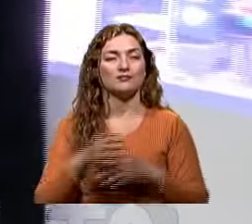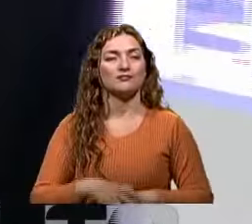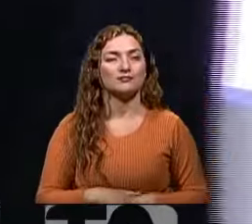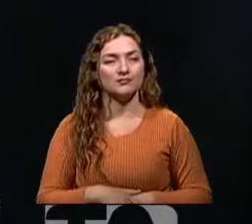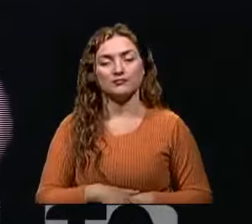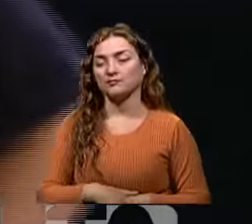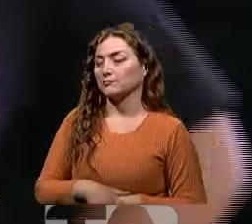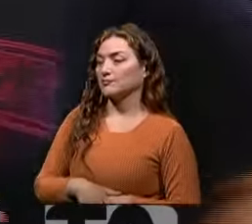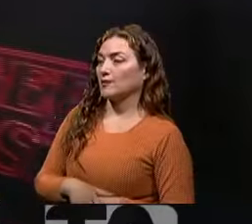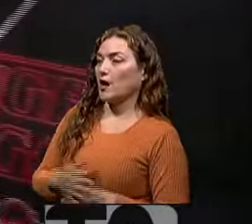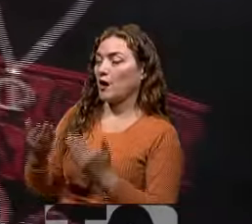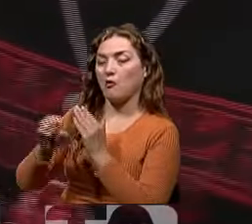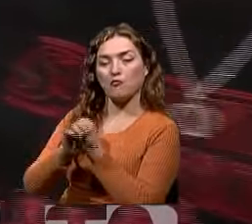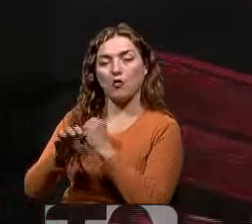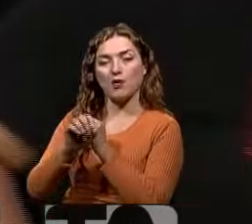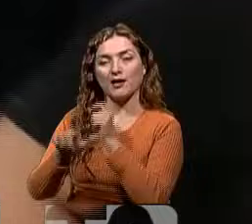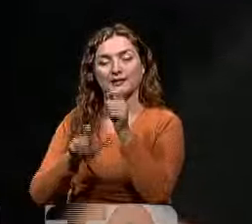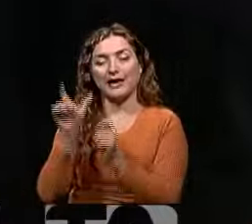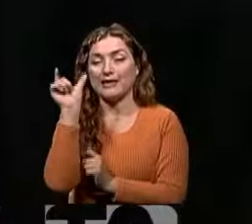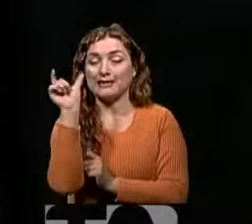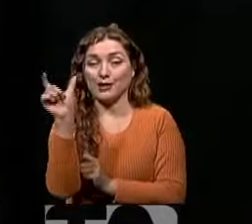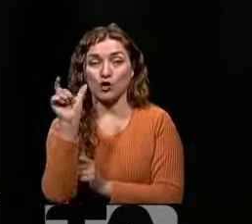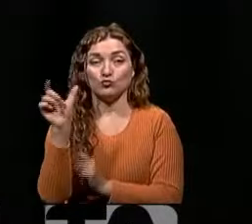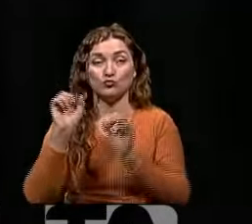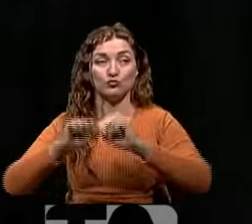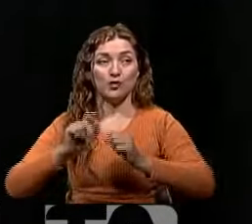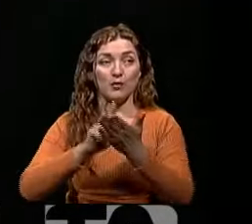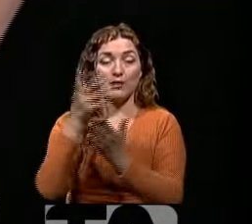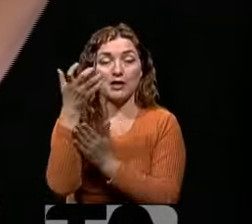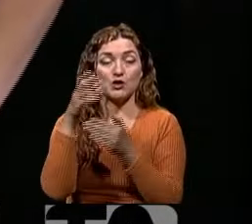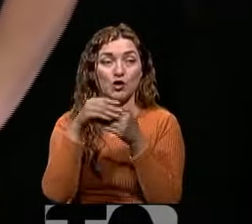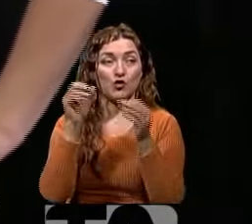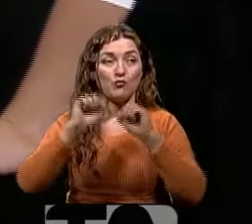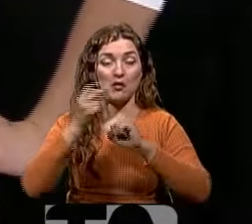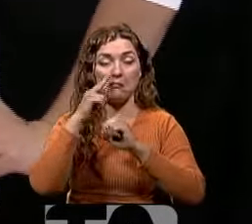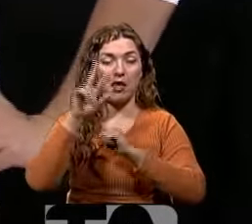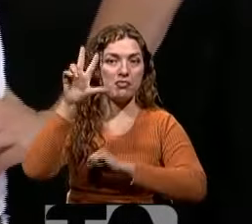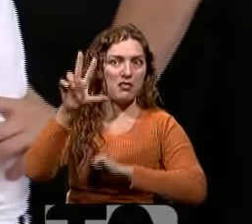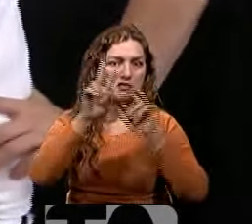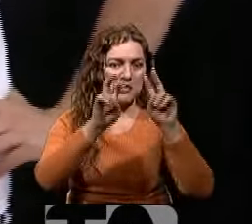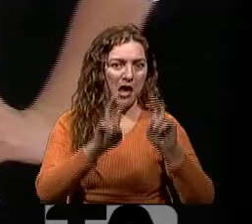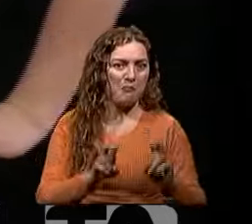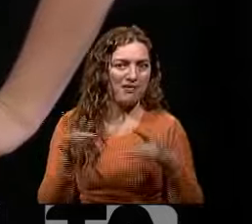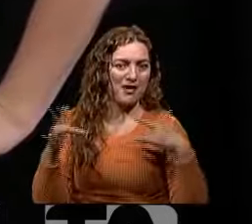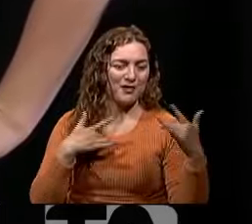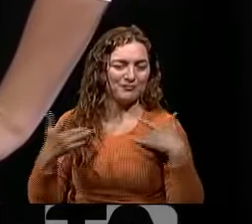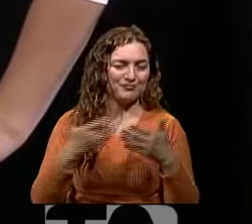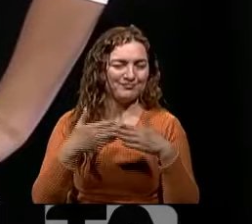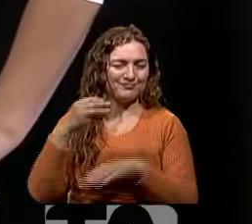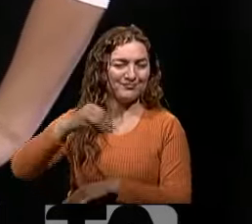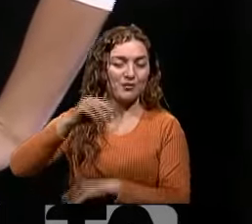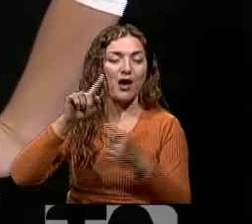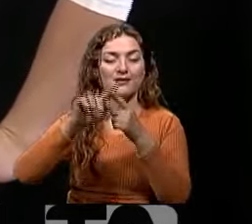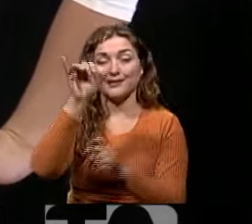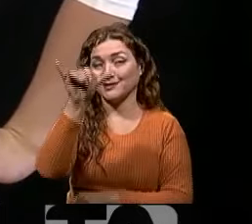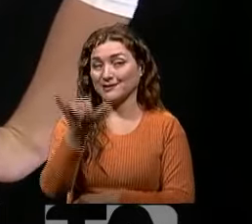hecho estamos ahorita con promoción. Las tres piezas teatrales pueden verse por solo $15. Vamos a estar abriendo desde los miércoles hasta